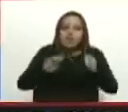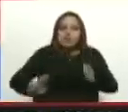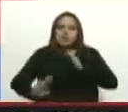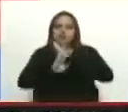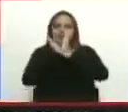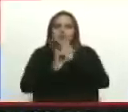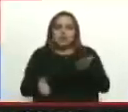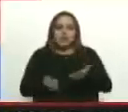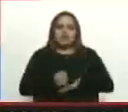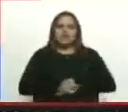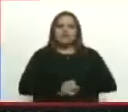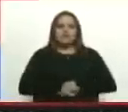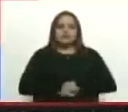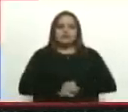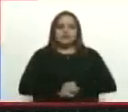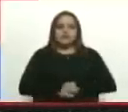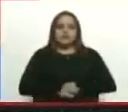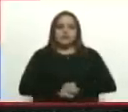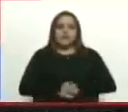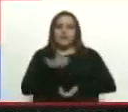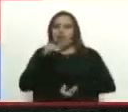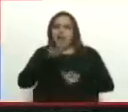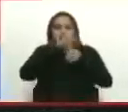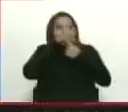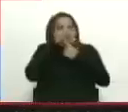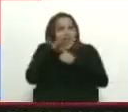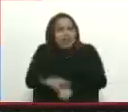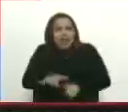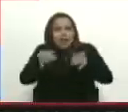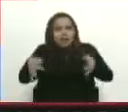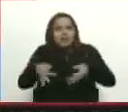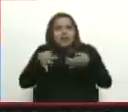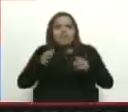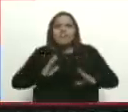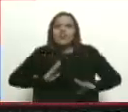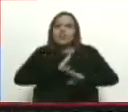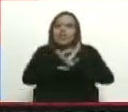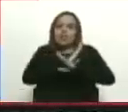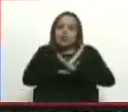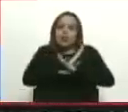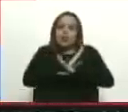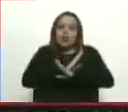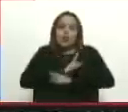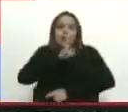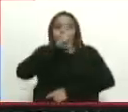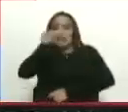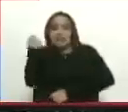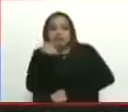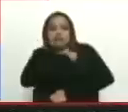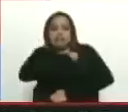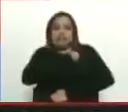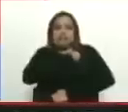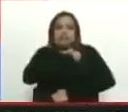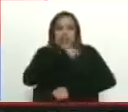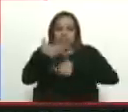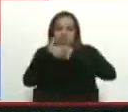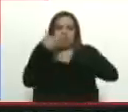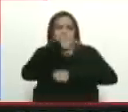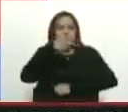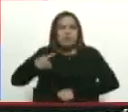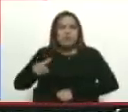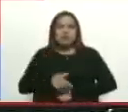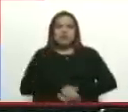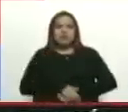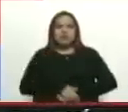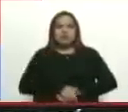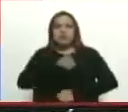sanciones, nos han sometido al bloqueo criminal contra este pueblo, que atentó hasta